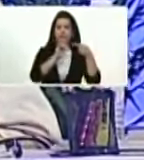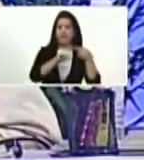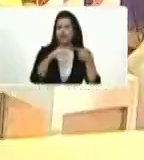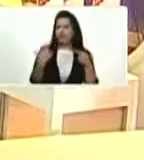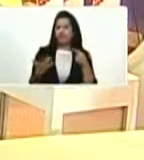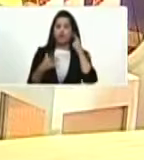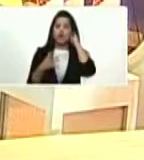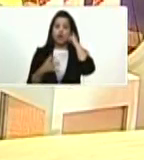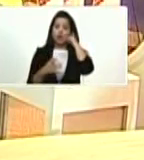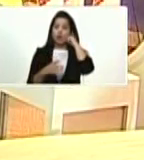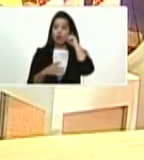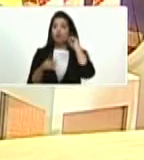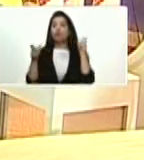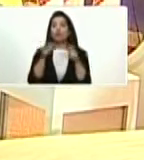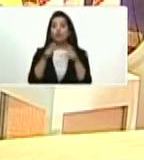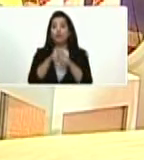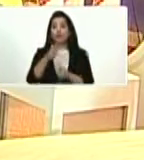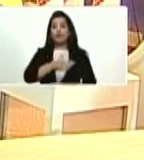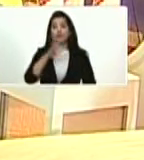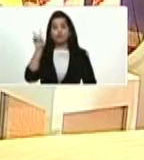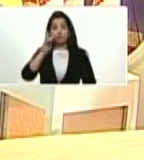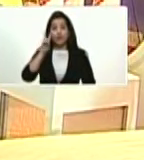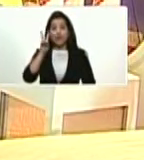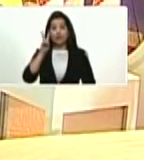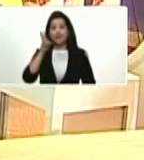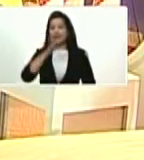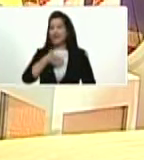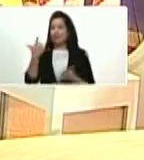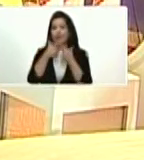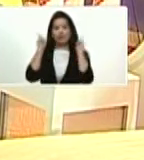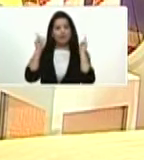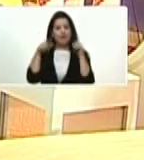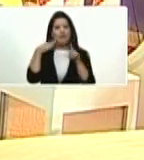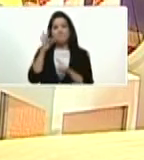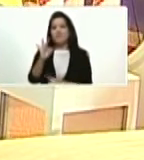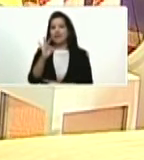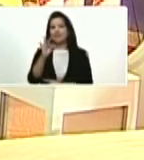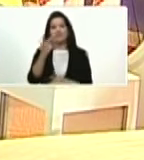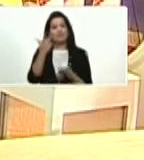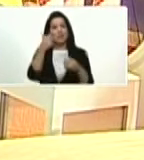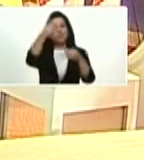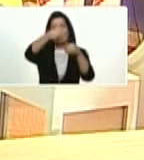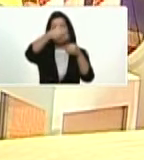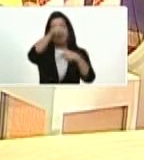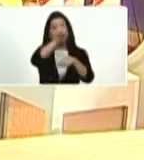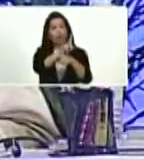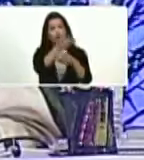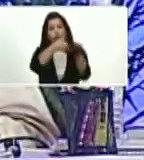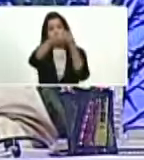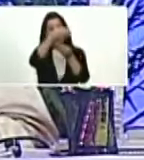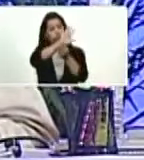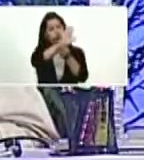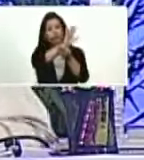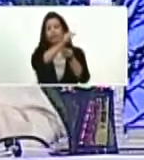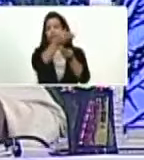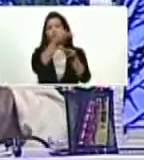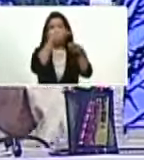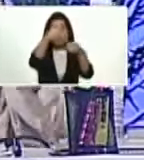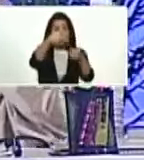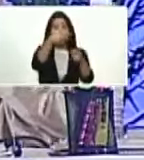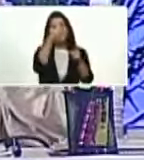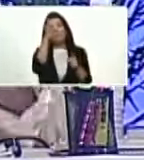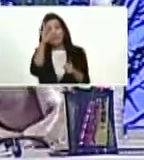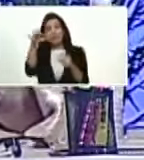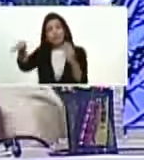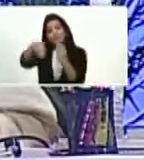país, superar el rentismo petrolero y generar nuevas fuentes de riqueza, material, física y financiera.